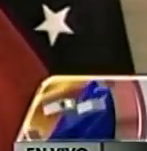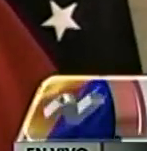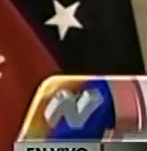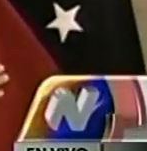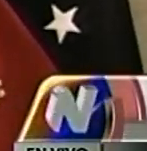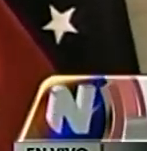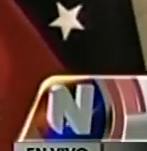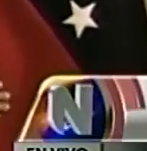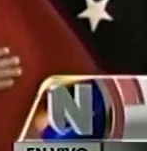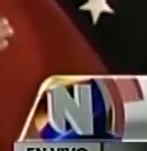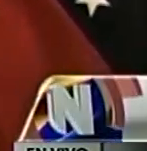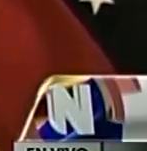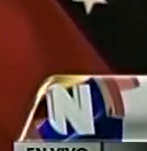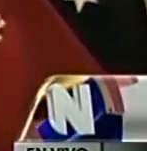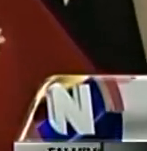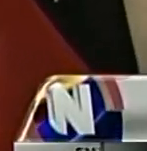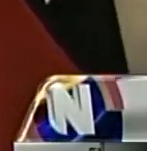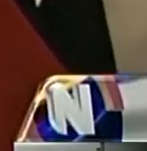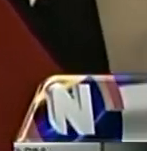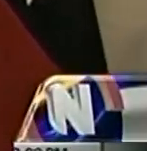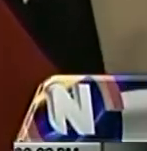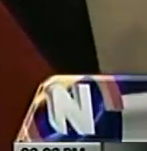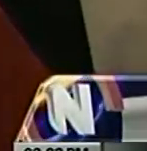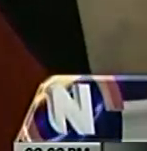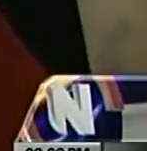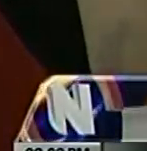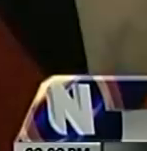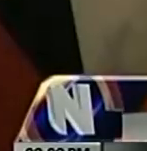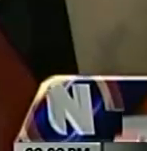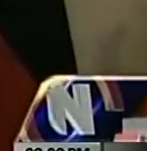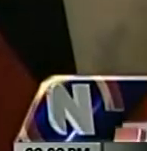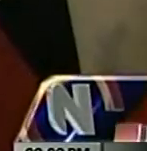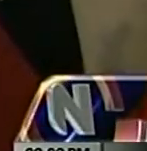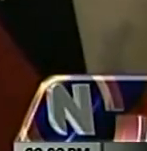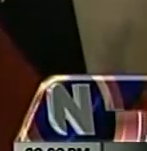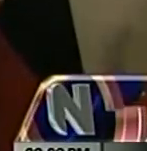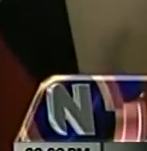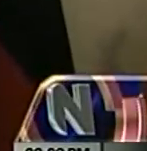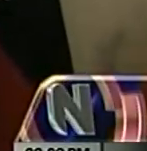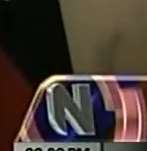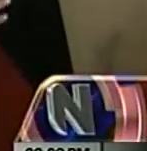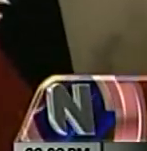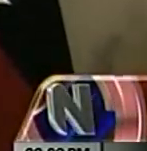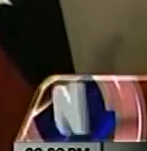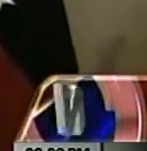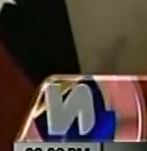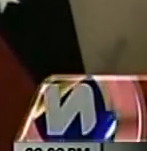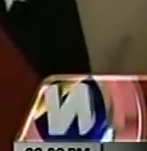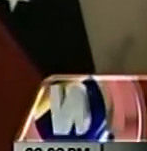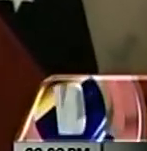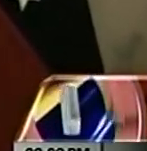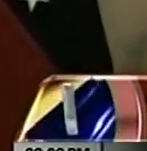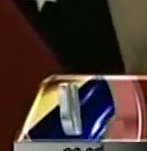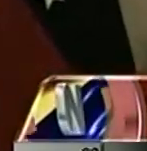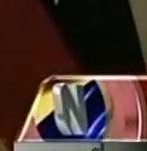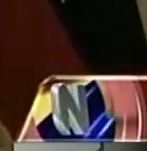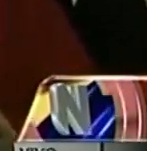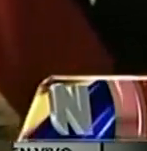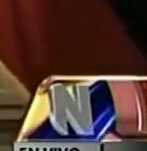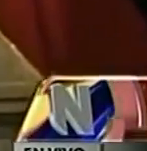eh fueron los hermanos de nuestro gran Mariscal de ayacucho en estos momentos el presidente Nicolás Maduro